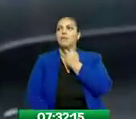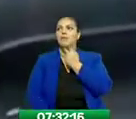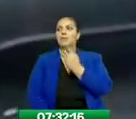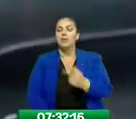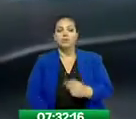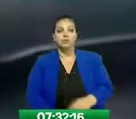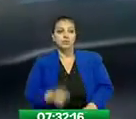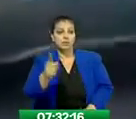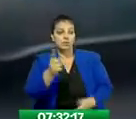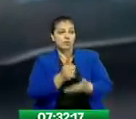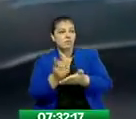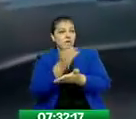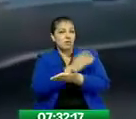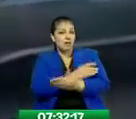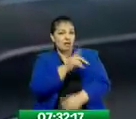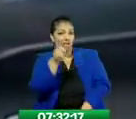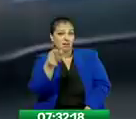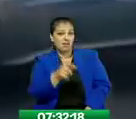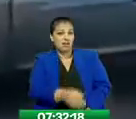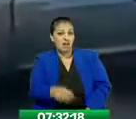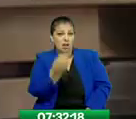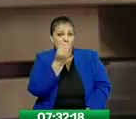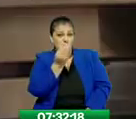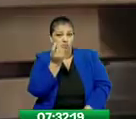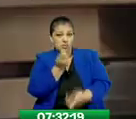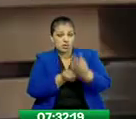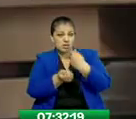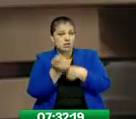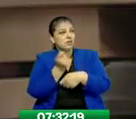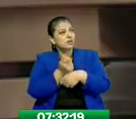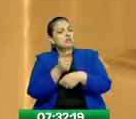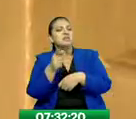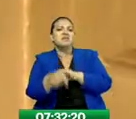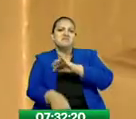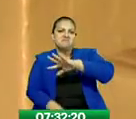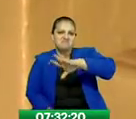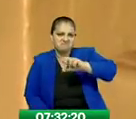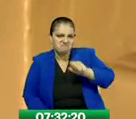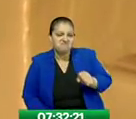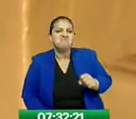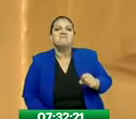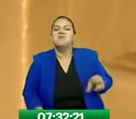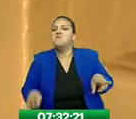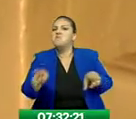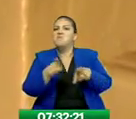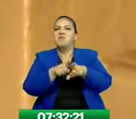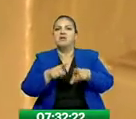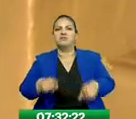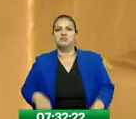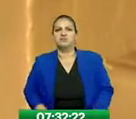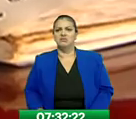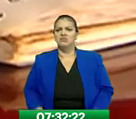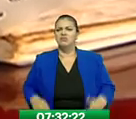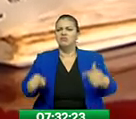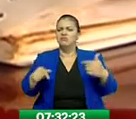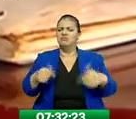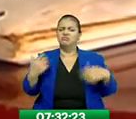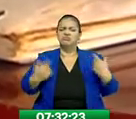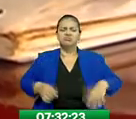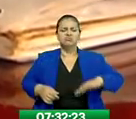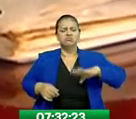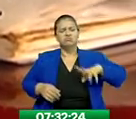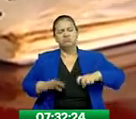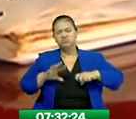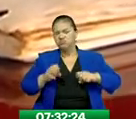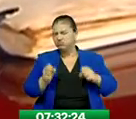a la tarde, le asaltaron hace como una semana atrás. La inseguridad demanda un trabajo sinérgico que incluye